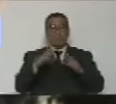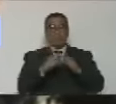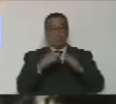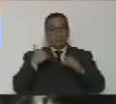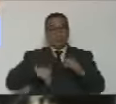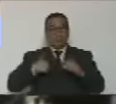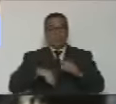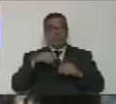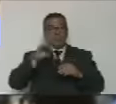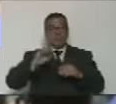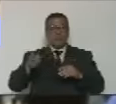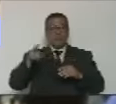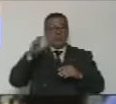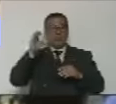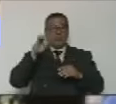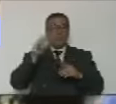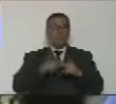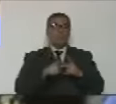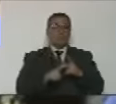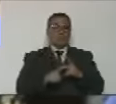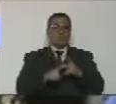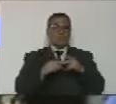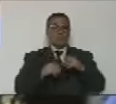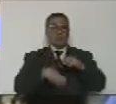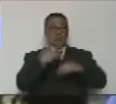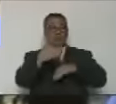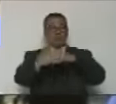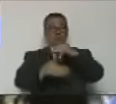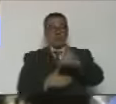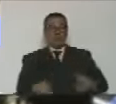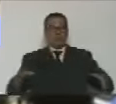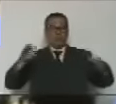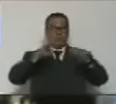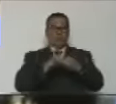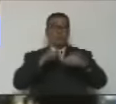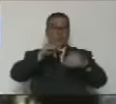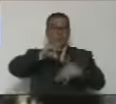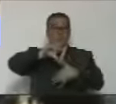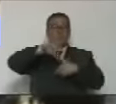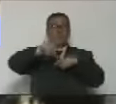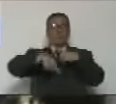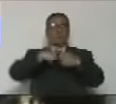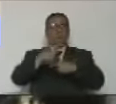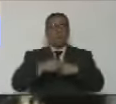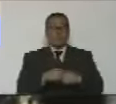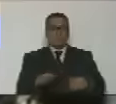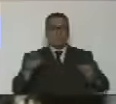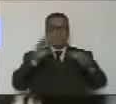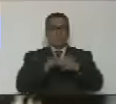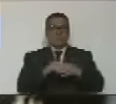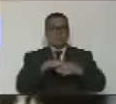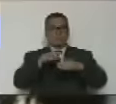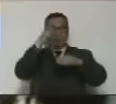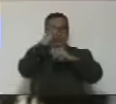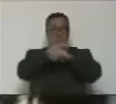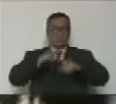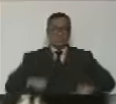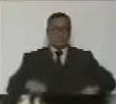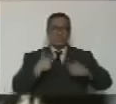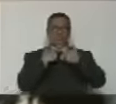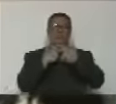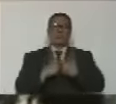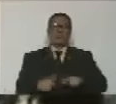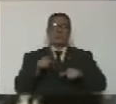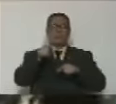Argentina del Che, la Argentina que avanzó para la unidad latinoamericana, que fue parte del ejército